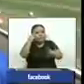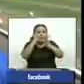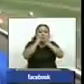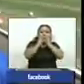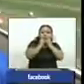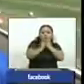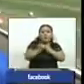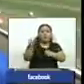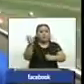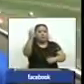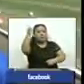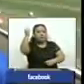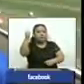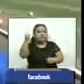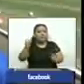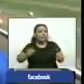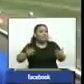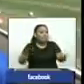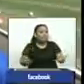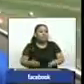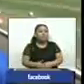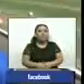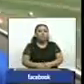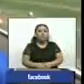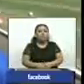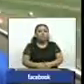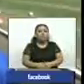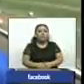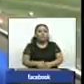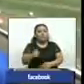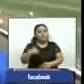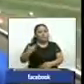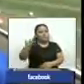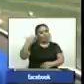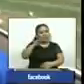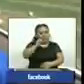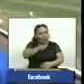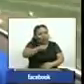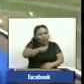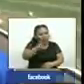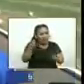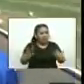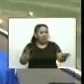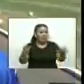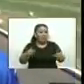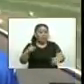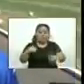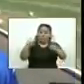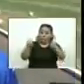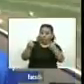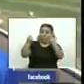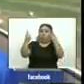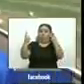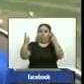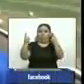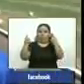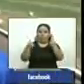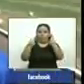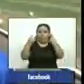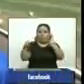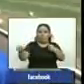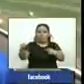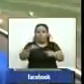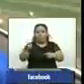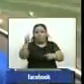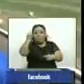tenemos nosotros de ganar. Por ahí lo dije anteriormente en otros medios que me admira la mente fría que